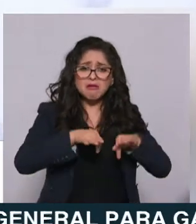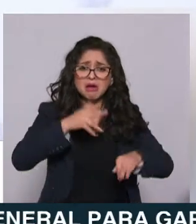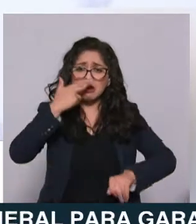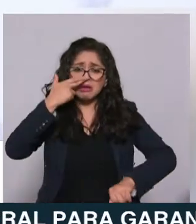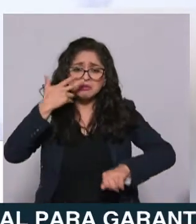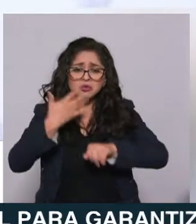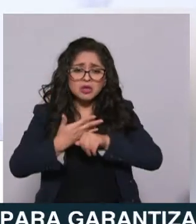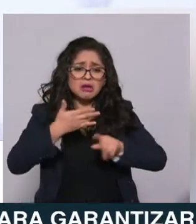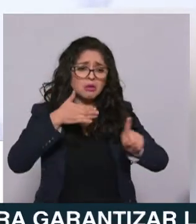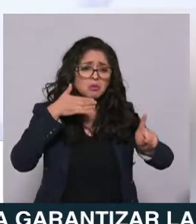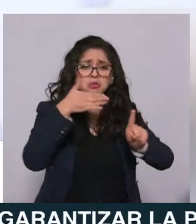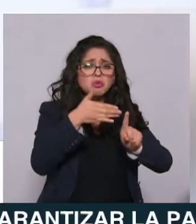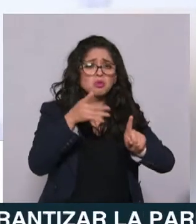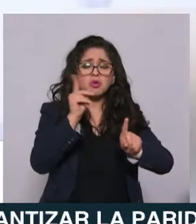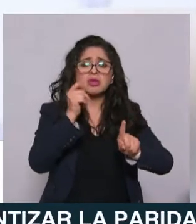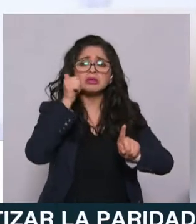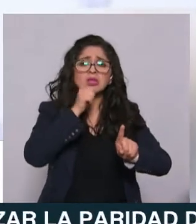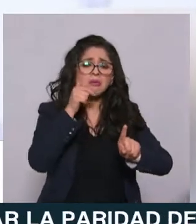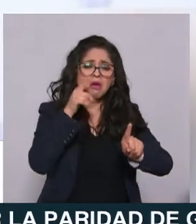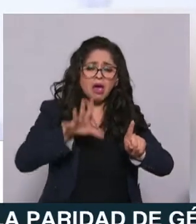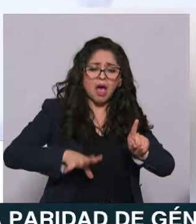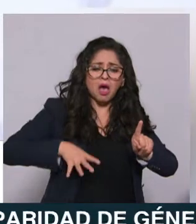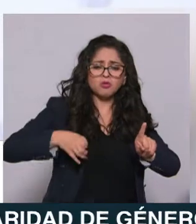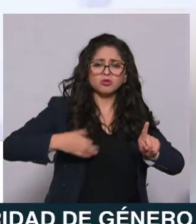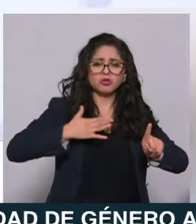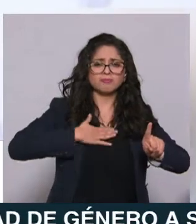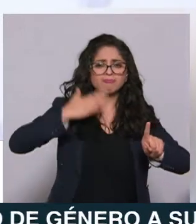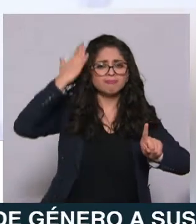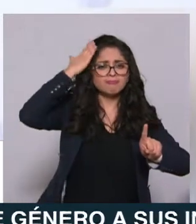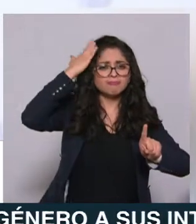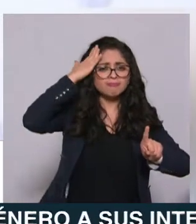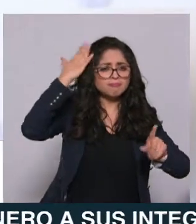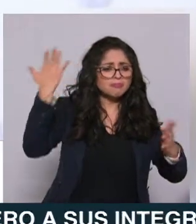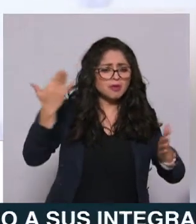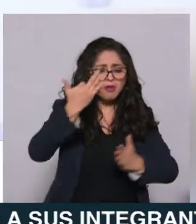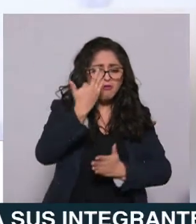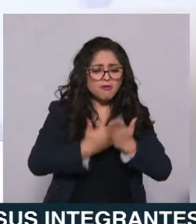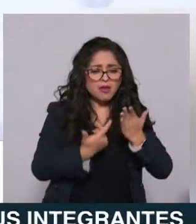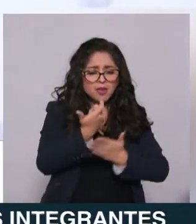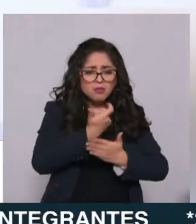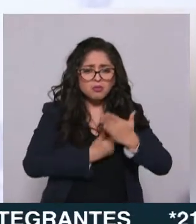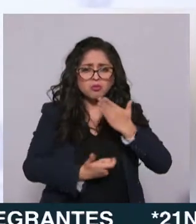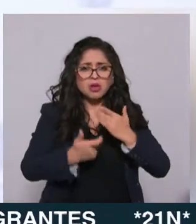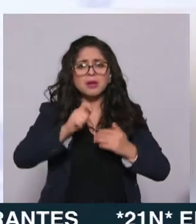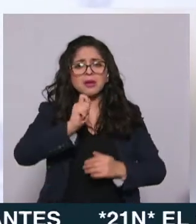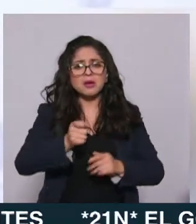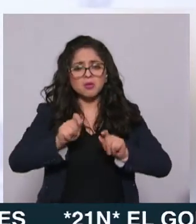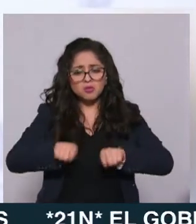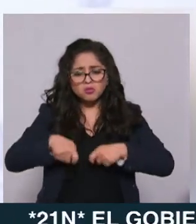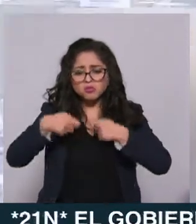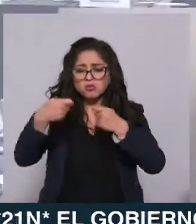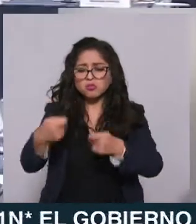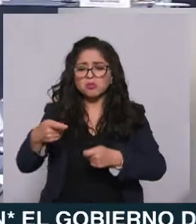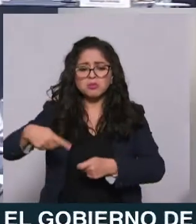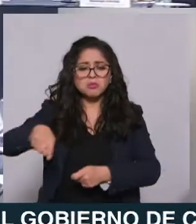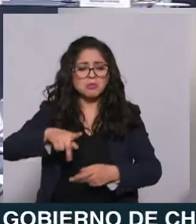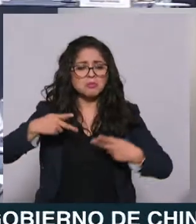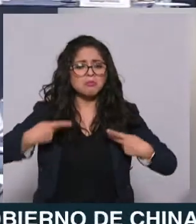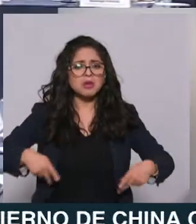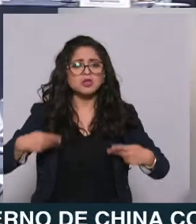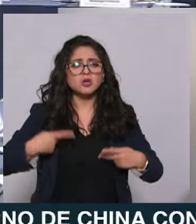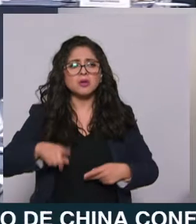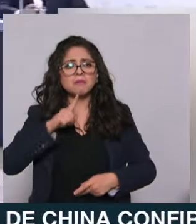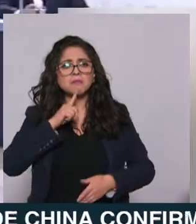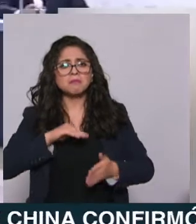que no sea el abuso del poder, la mediocridad burocrática y la concesión de inmunidades. El